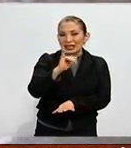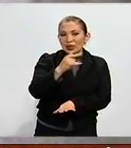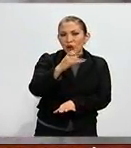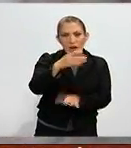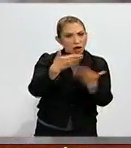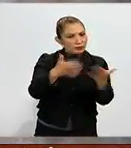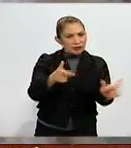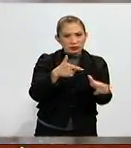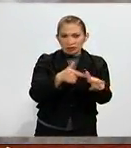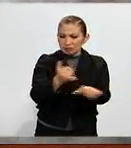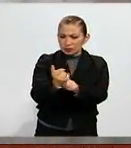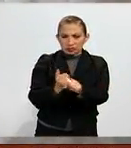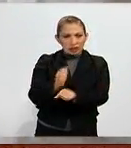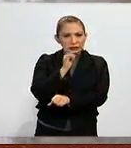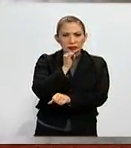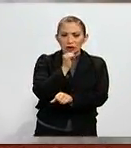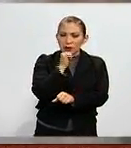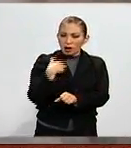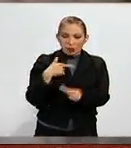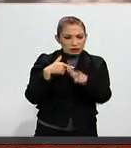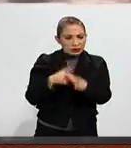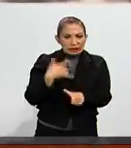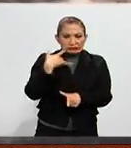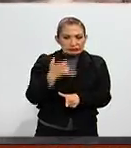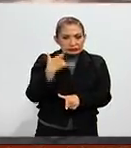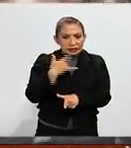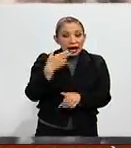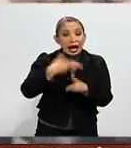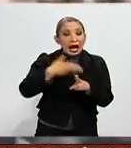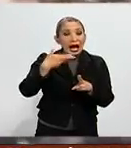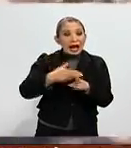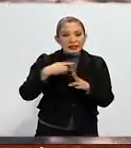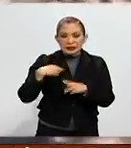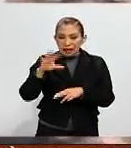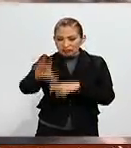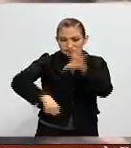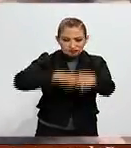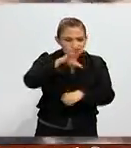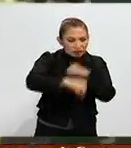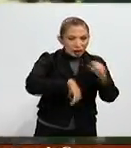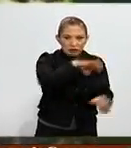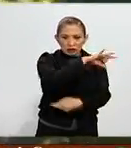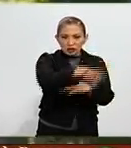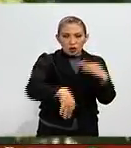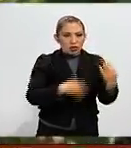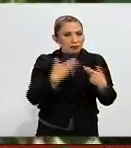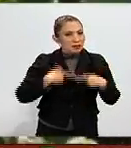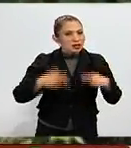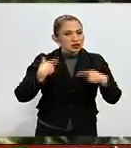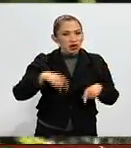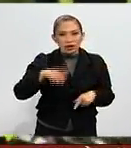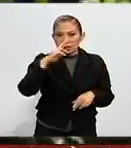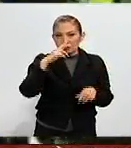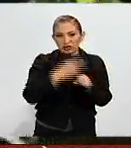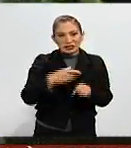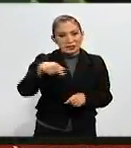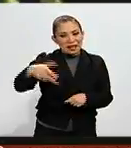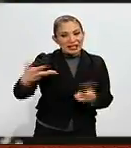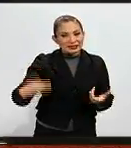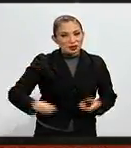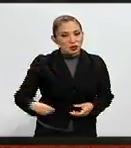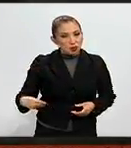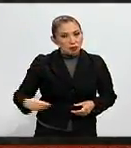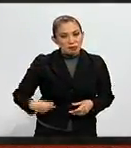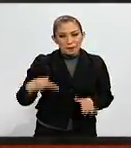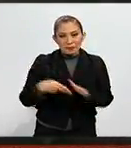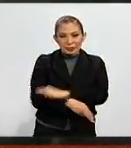sigue abierta y no se escatimarán esfuerzos hasta poner a disposición de las autoridades a todos los probables responsables de